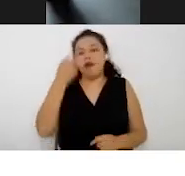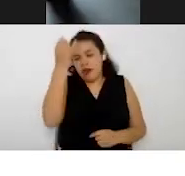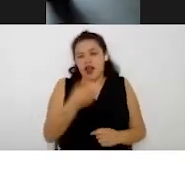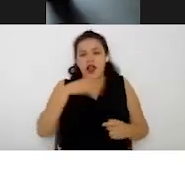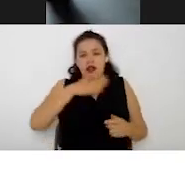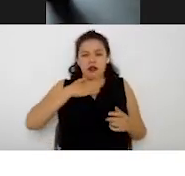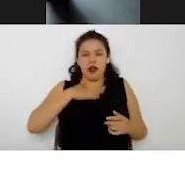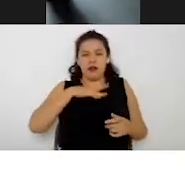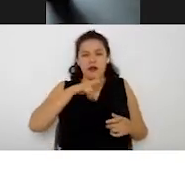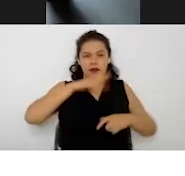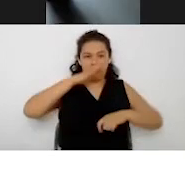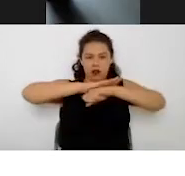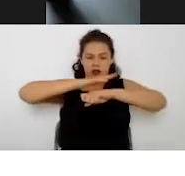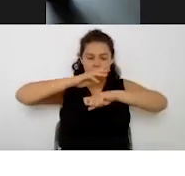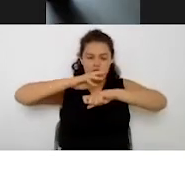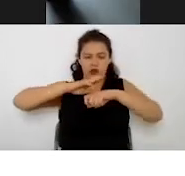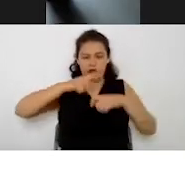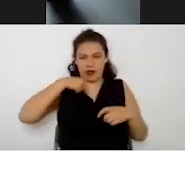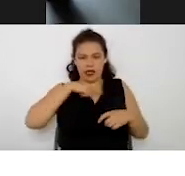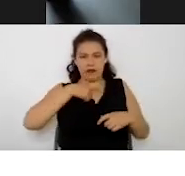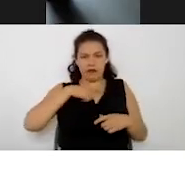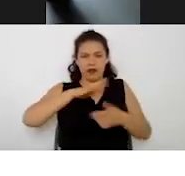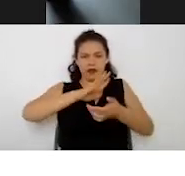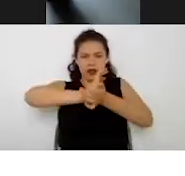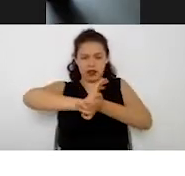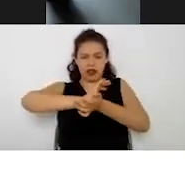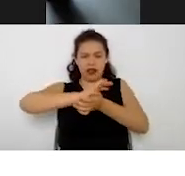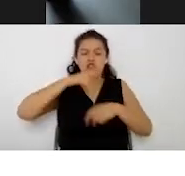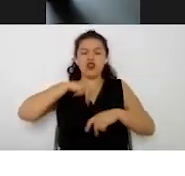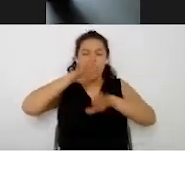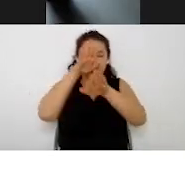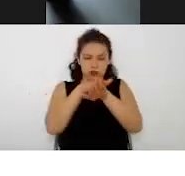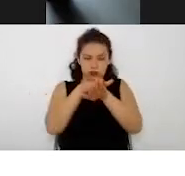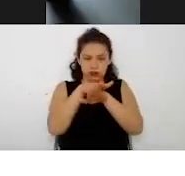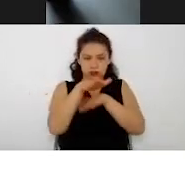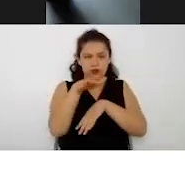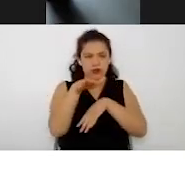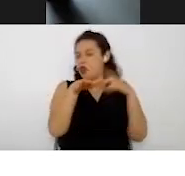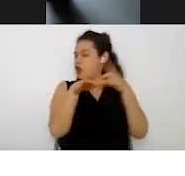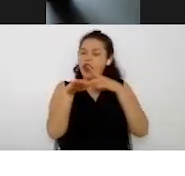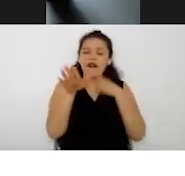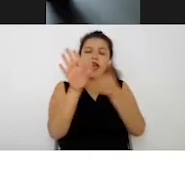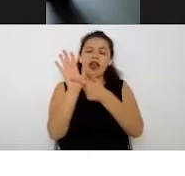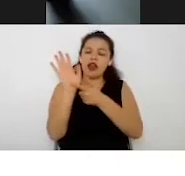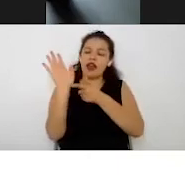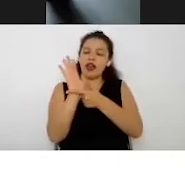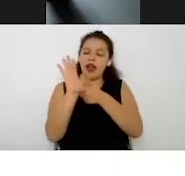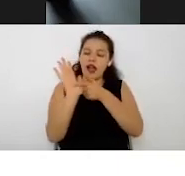aquí. ¿Ok? Las compresiones las vamos a aplicar con la base o callo de la